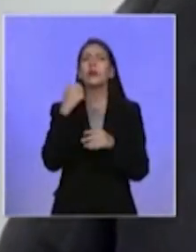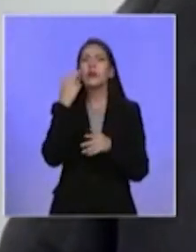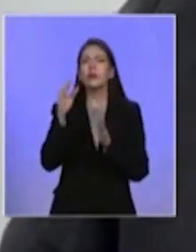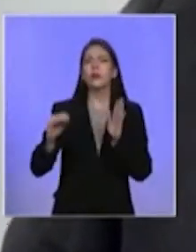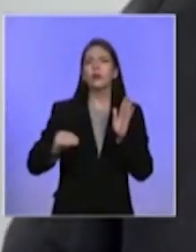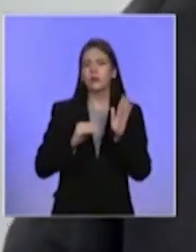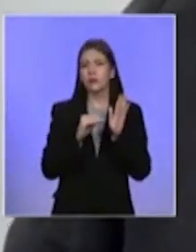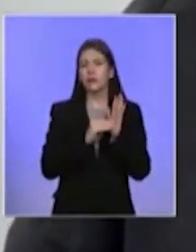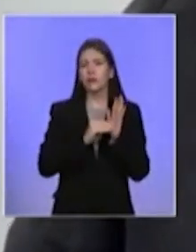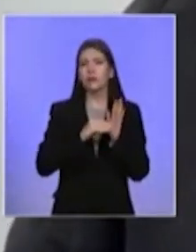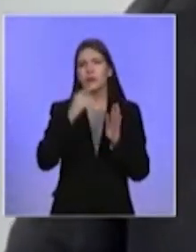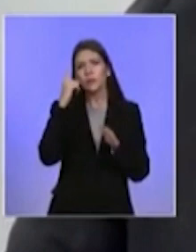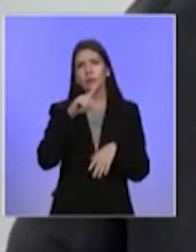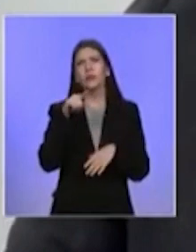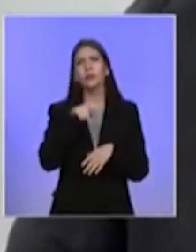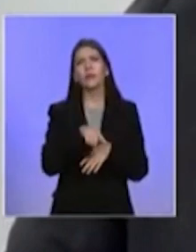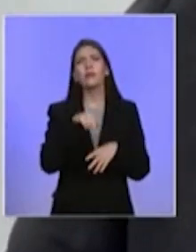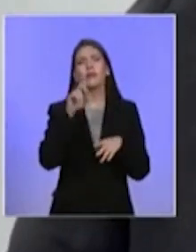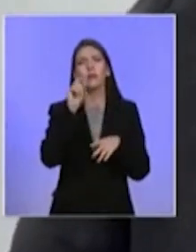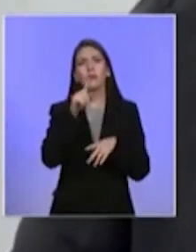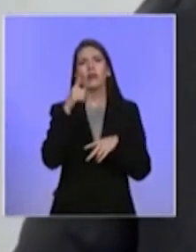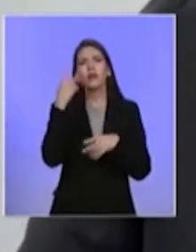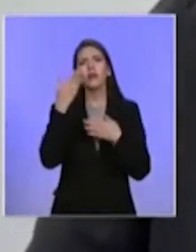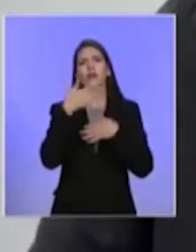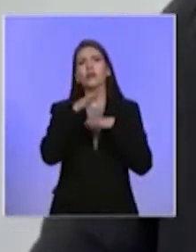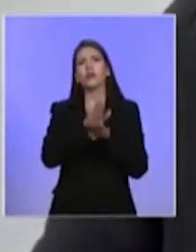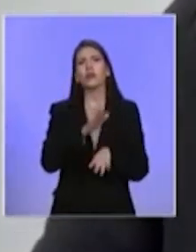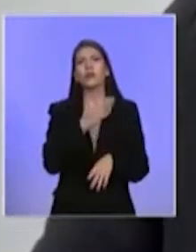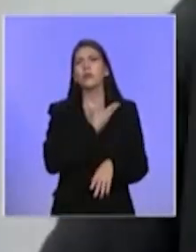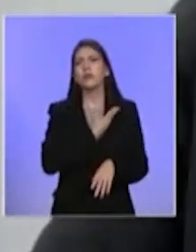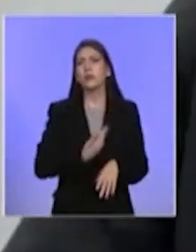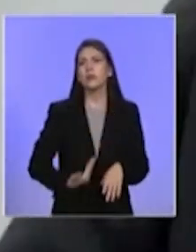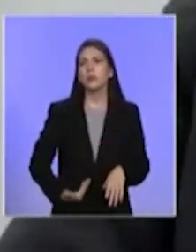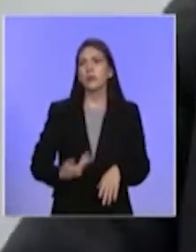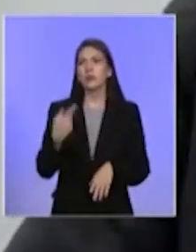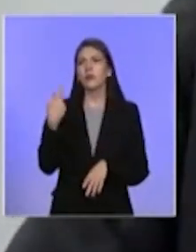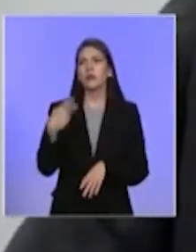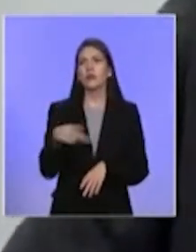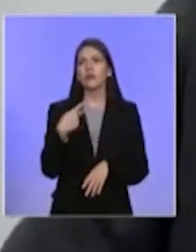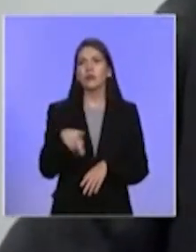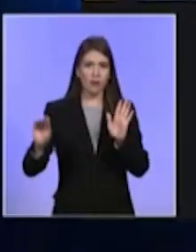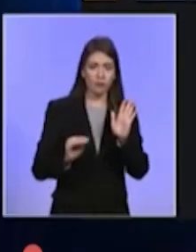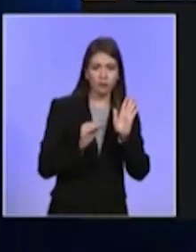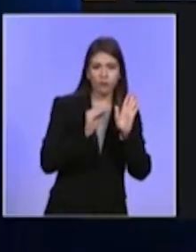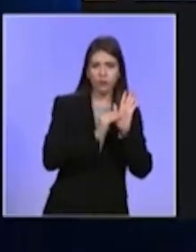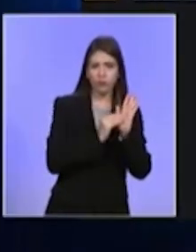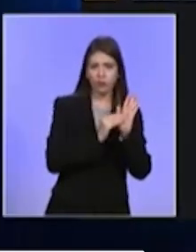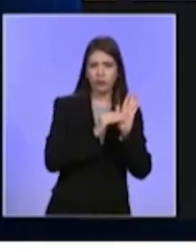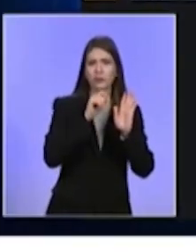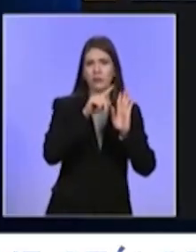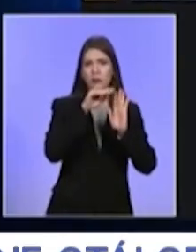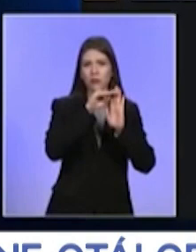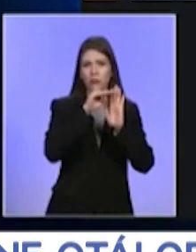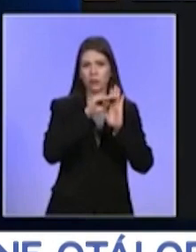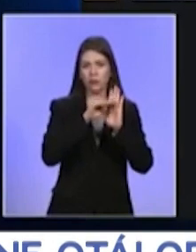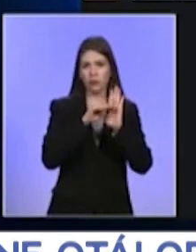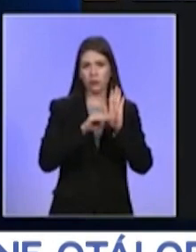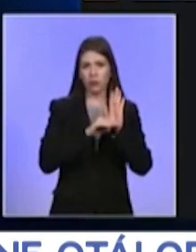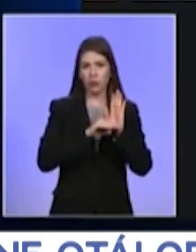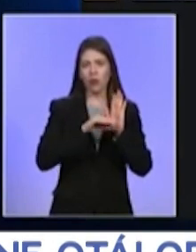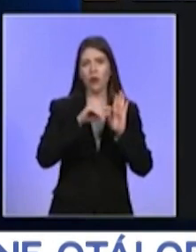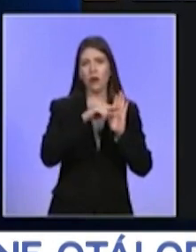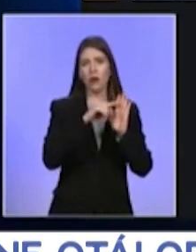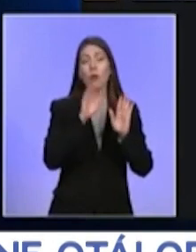al análisis de las funciones y desempeño de la presidencia del tribunal electoral del poder judicial de la federación una vez resueltos los